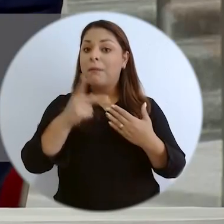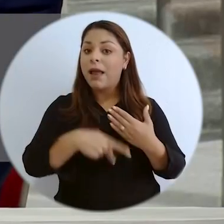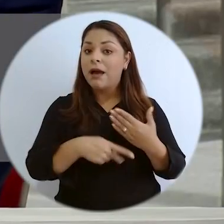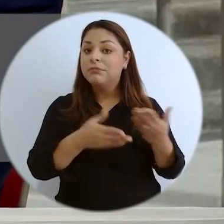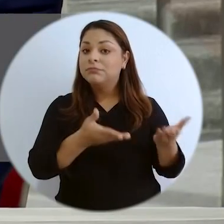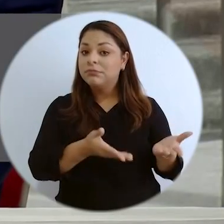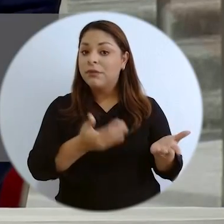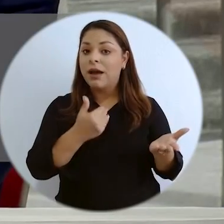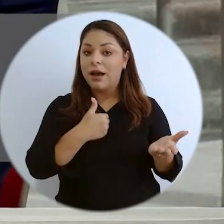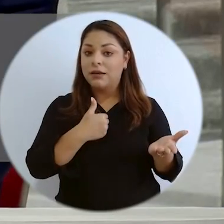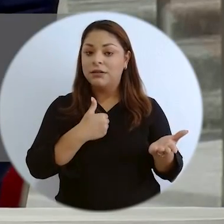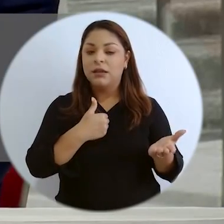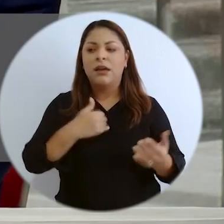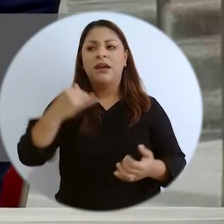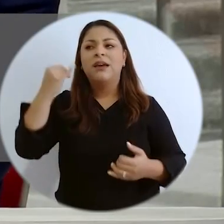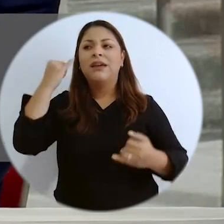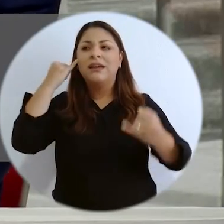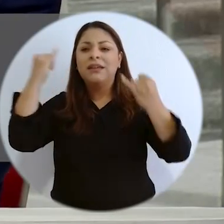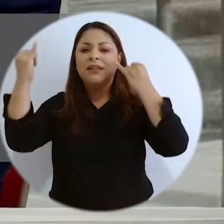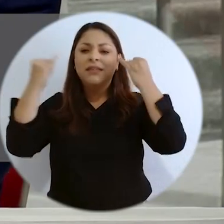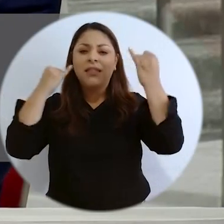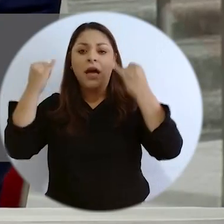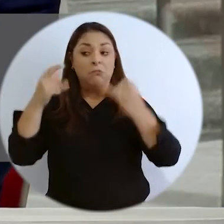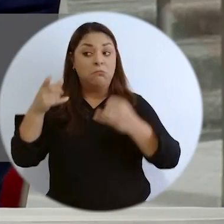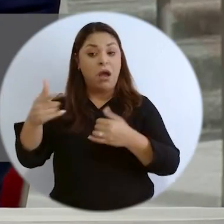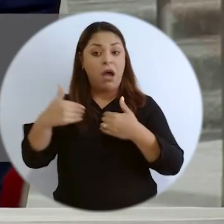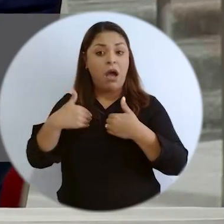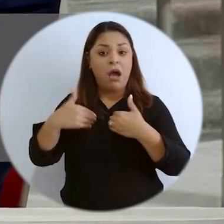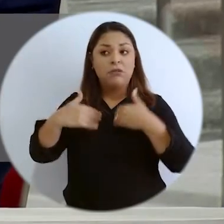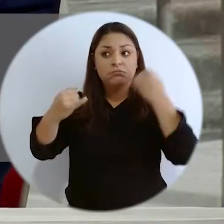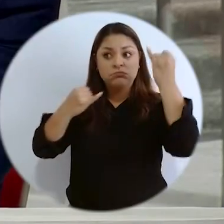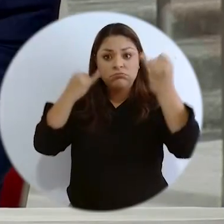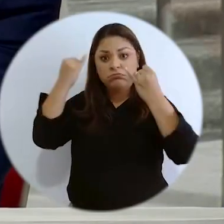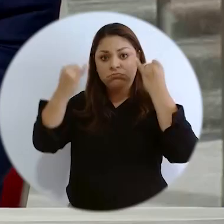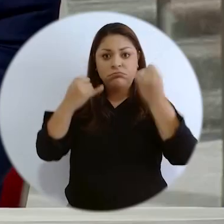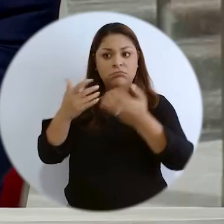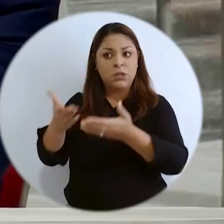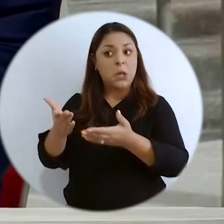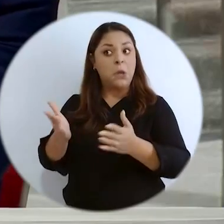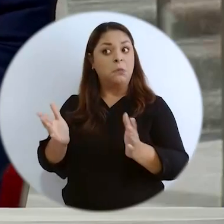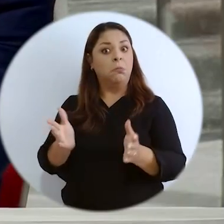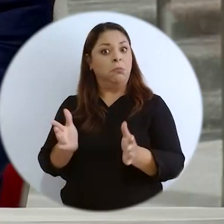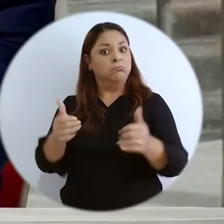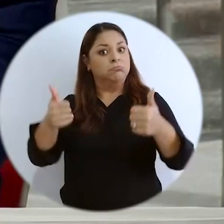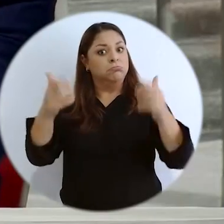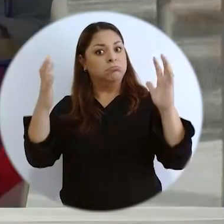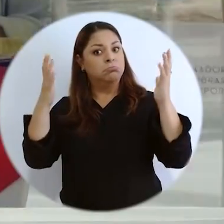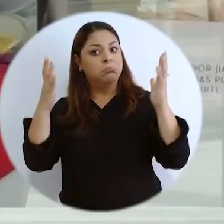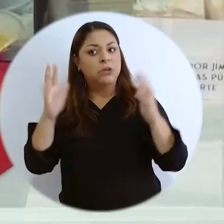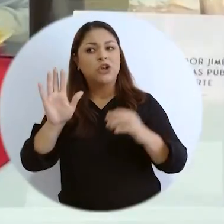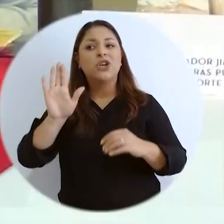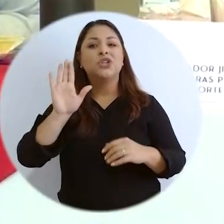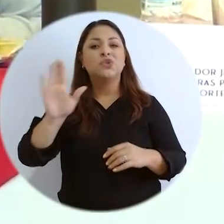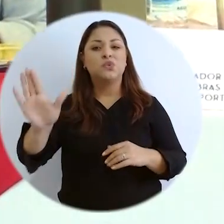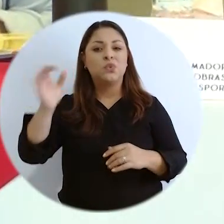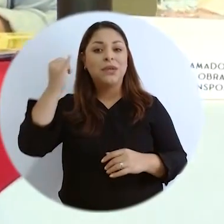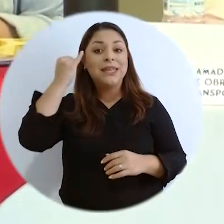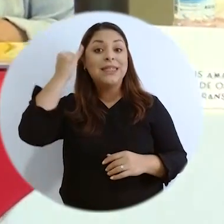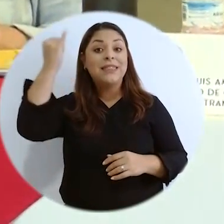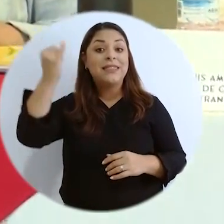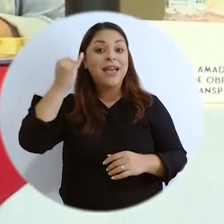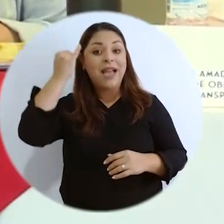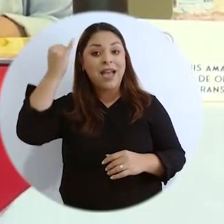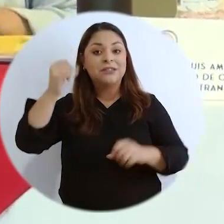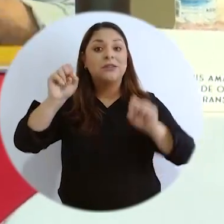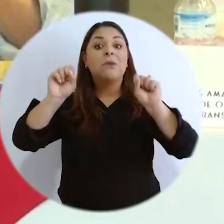buenas ideas, porque don Rodrigo Chávez ha dicho cosas que a muchos nos suenan. O sea, sí,